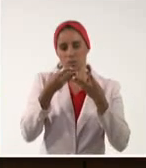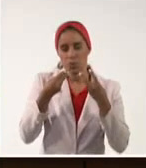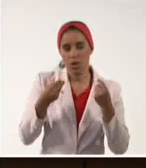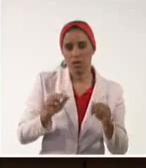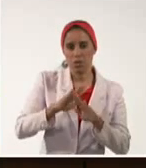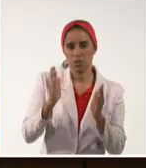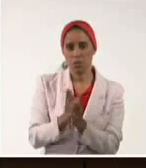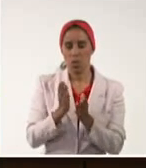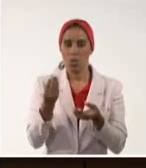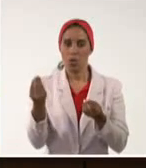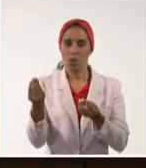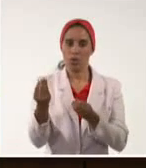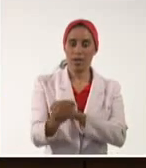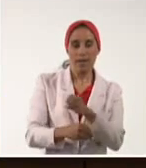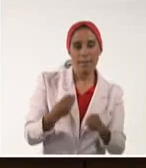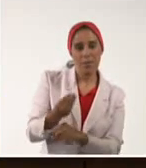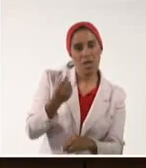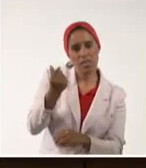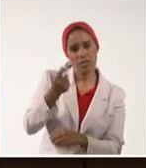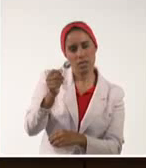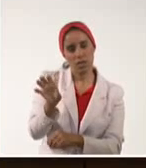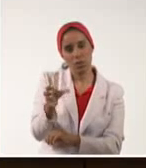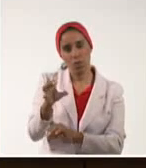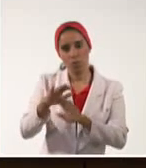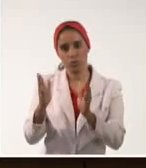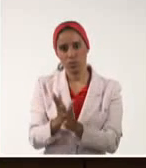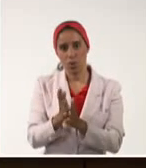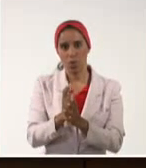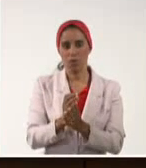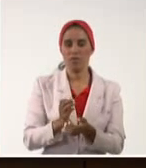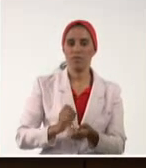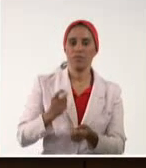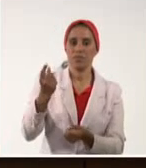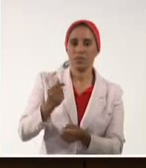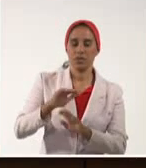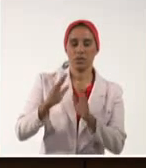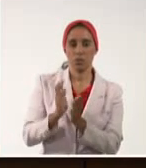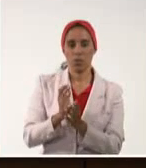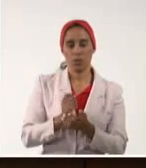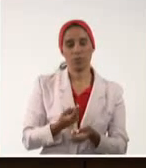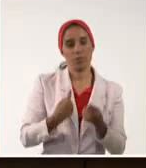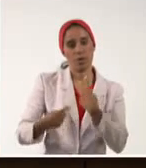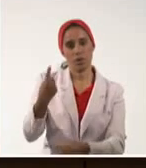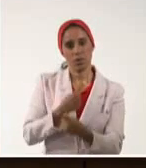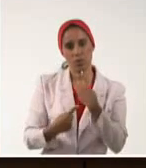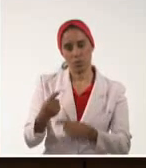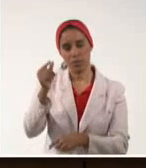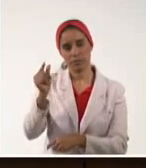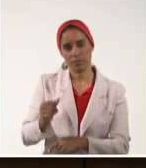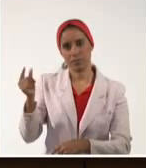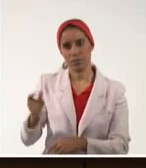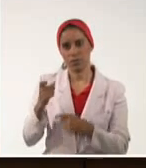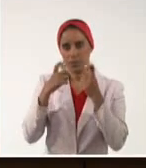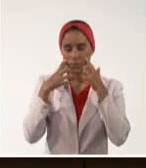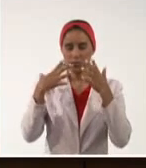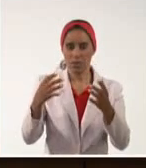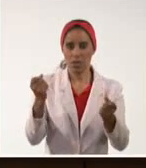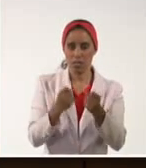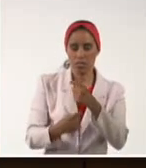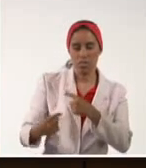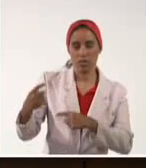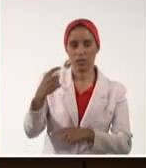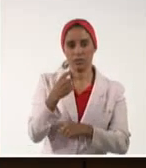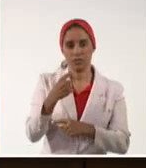por el Estado y reordenar el sistema financiero, garantizando a quienes lo generan niveles de autofinanciamiento